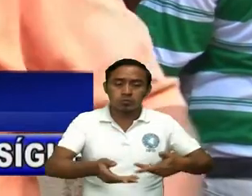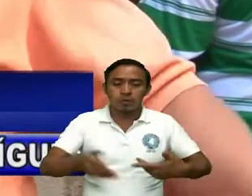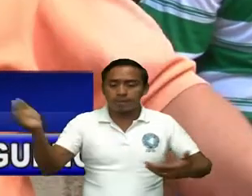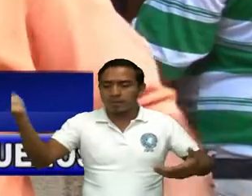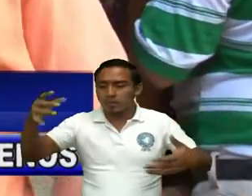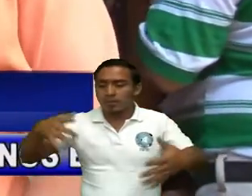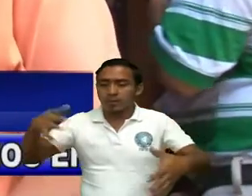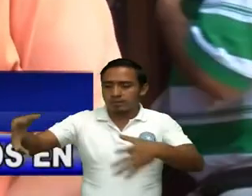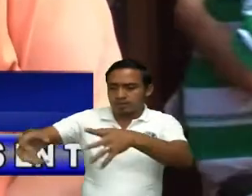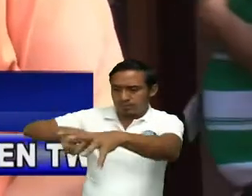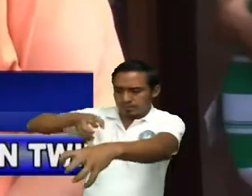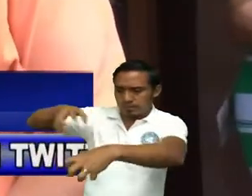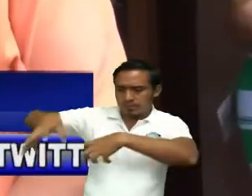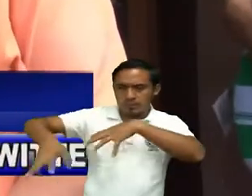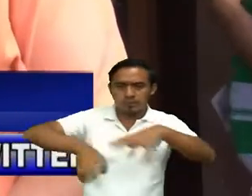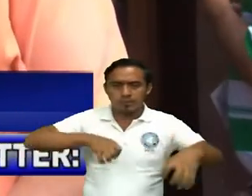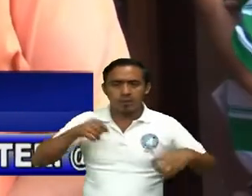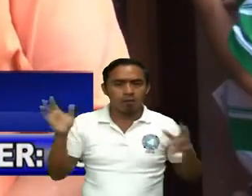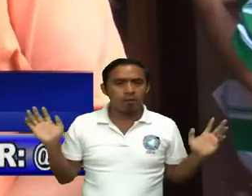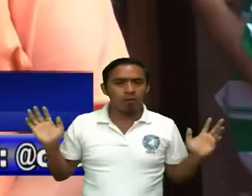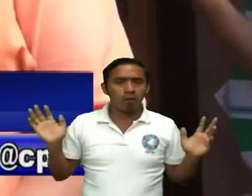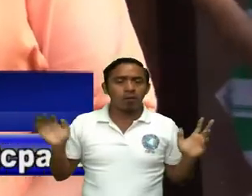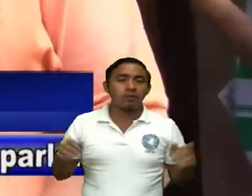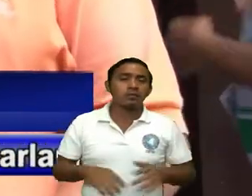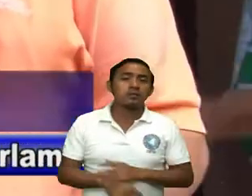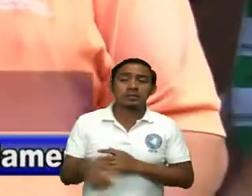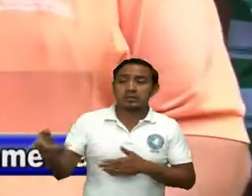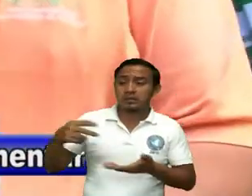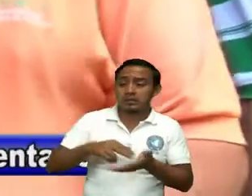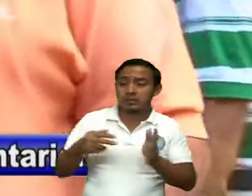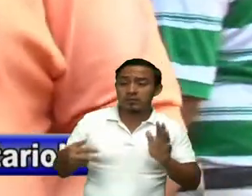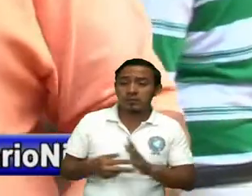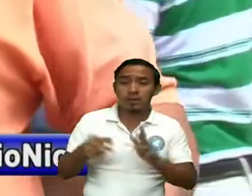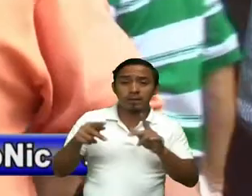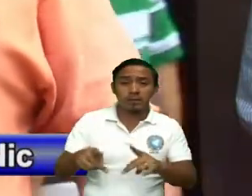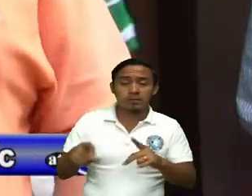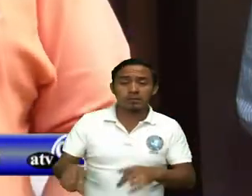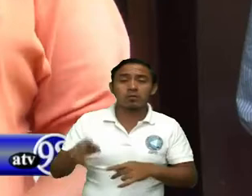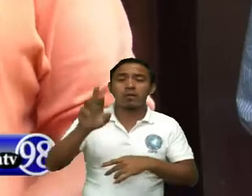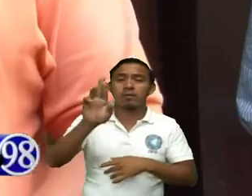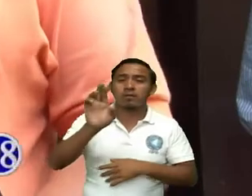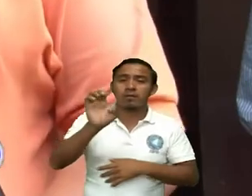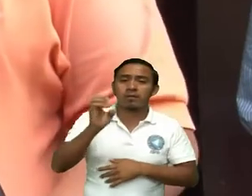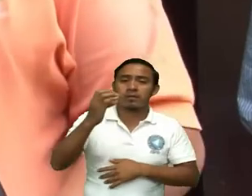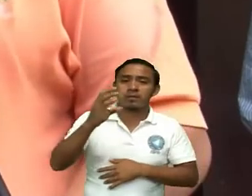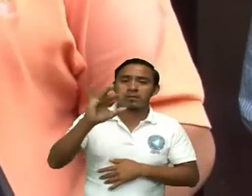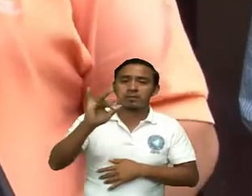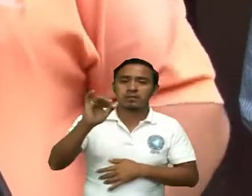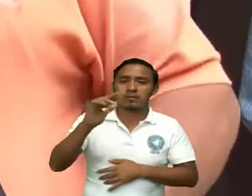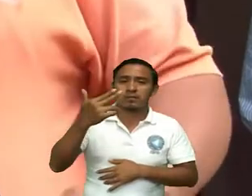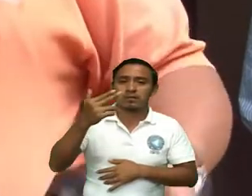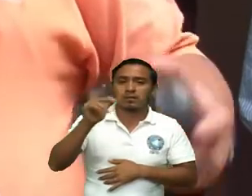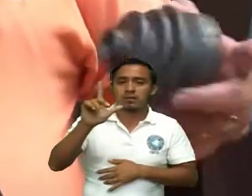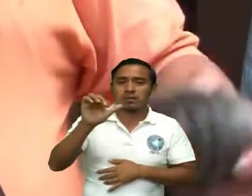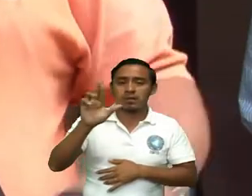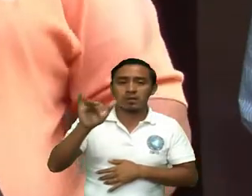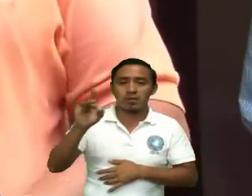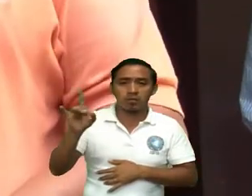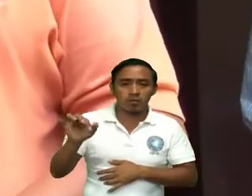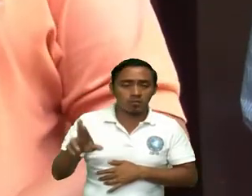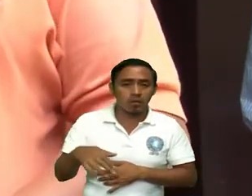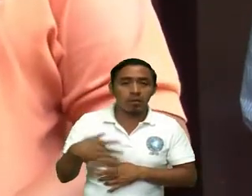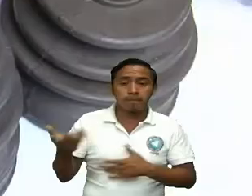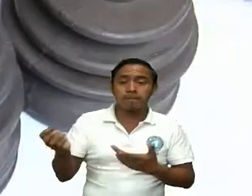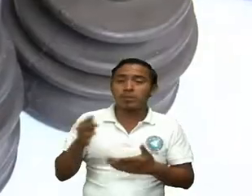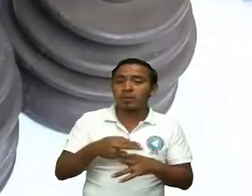basureros, de cielo abierto, ¿verdad? Eso es el reciclador. Antes nos llamaban churequeros, ahora somos recicladores